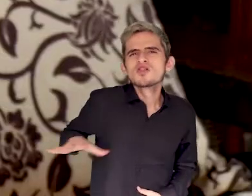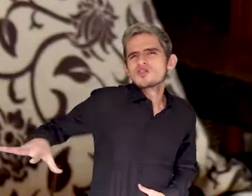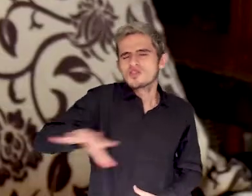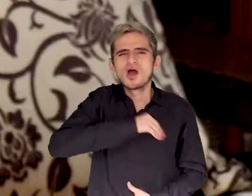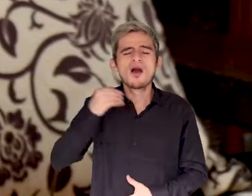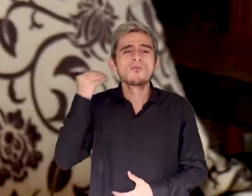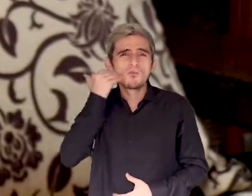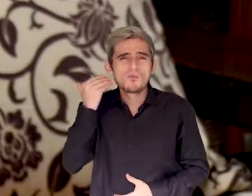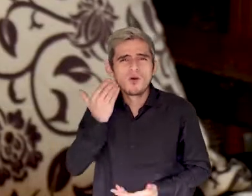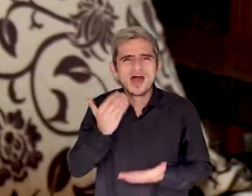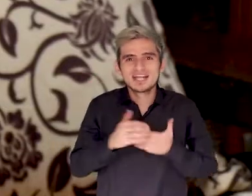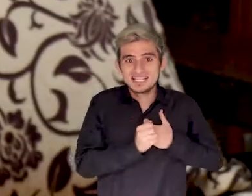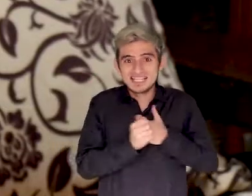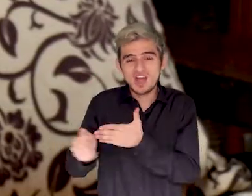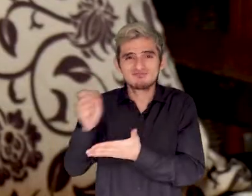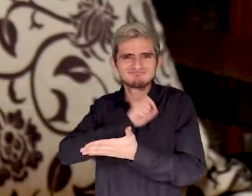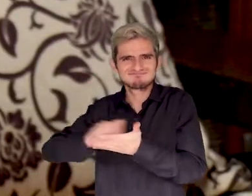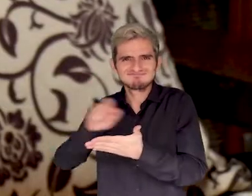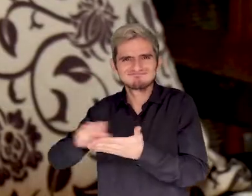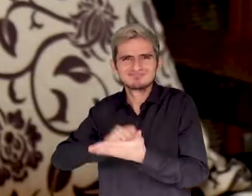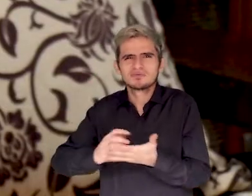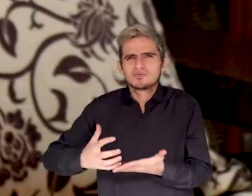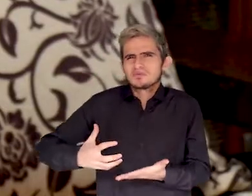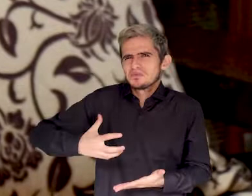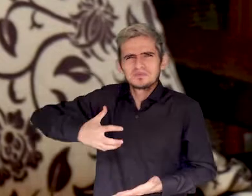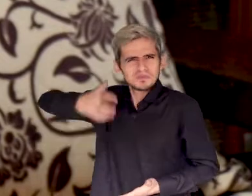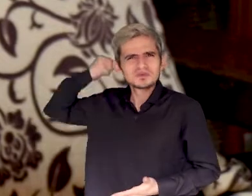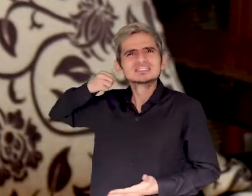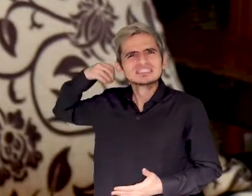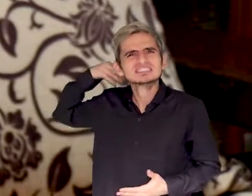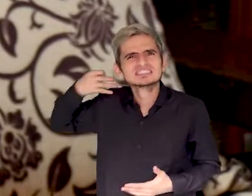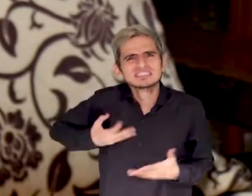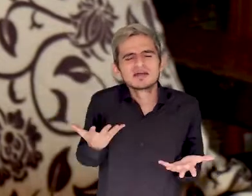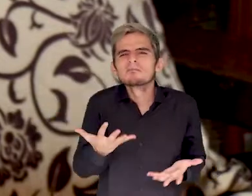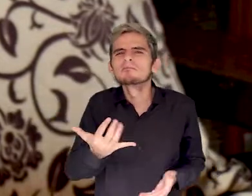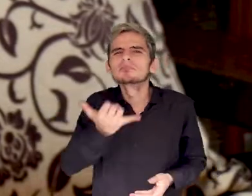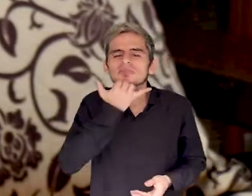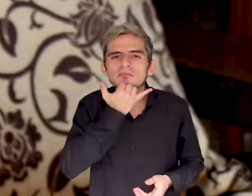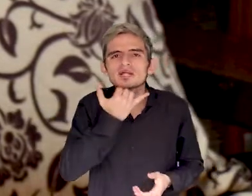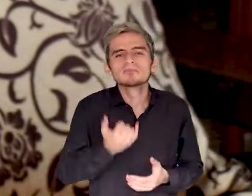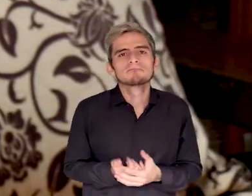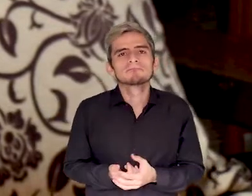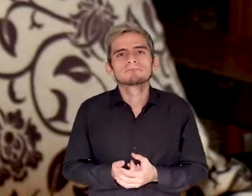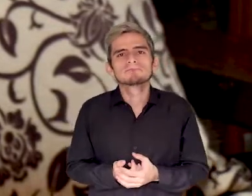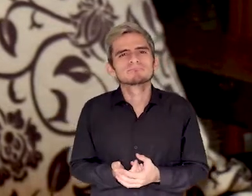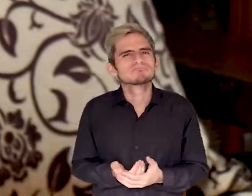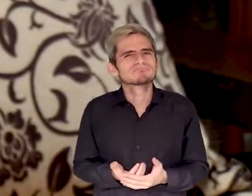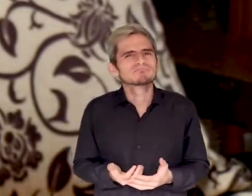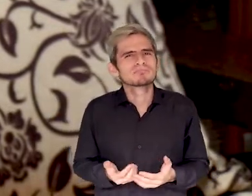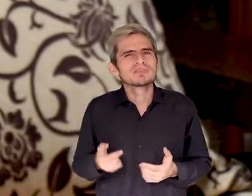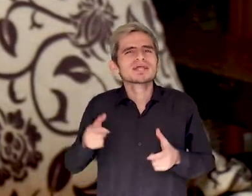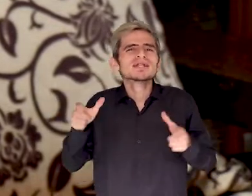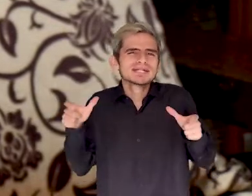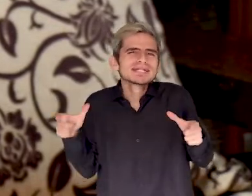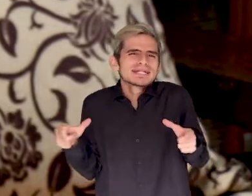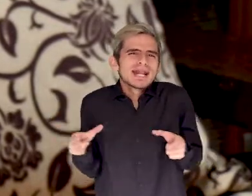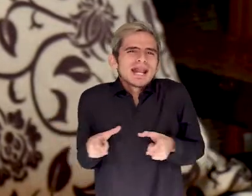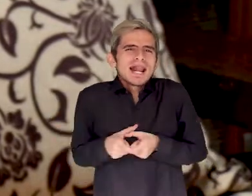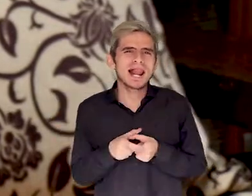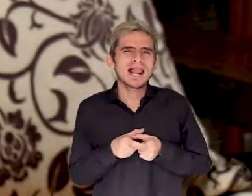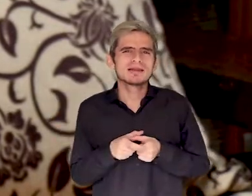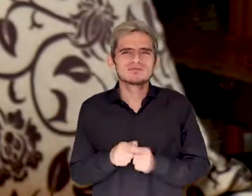toda la vida. Mujeres guionistas han existido toda la vida. ¿Qué es lo que ocurre? Lo que ocurre es que